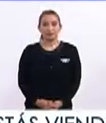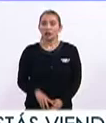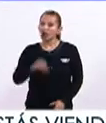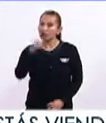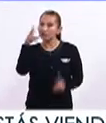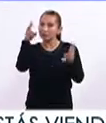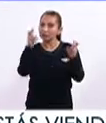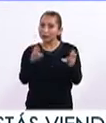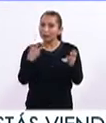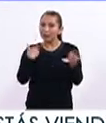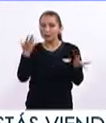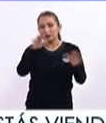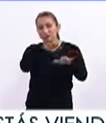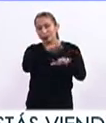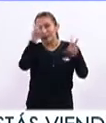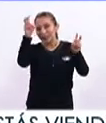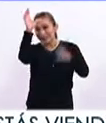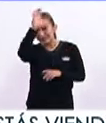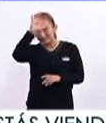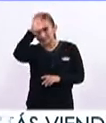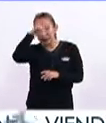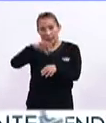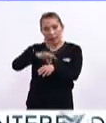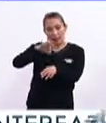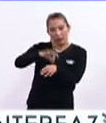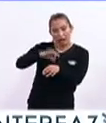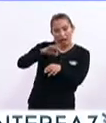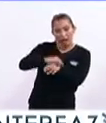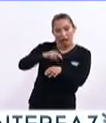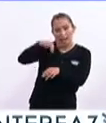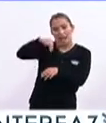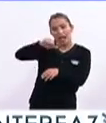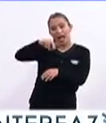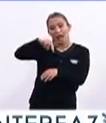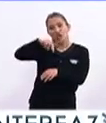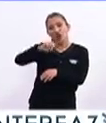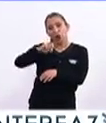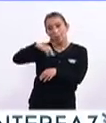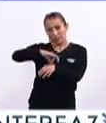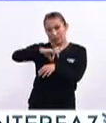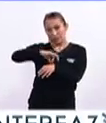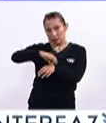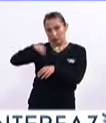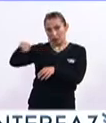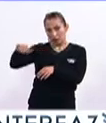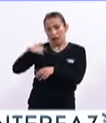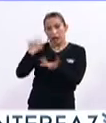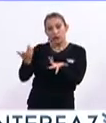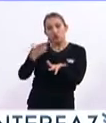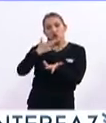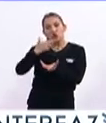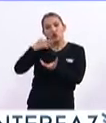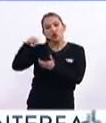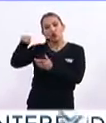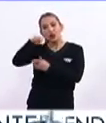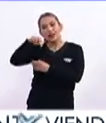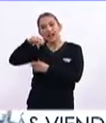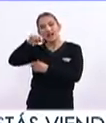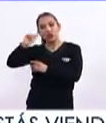Vámonos a otros temas relacionados con la ciencia, la medicina. La nanomedicina precisamente es la aplicación de